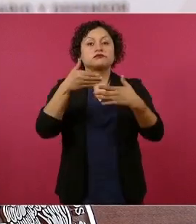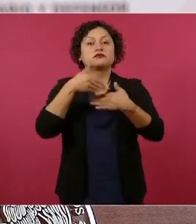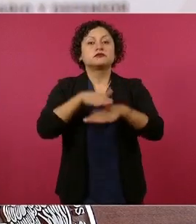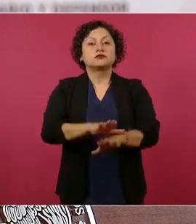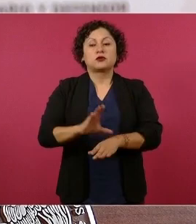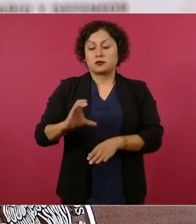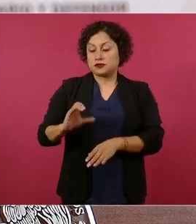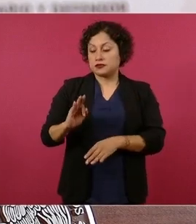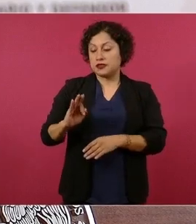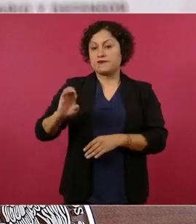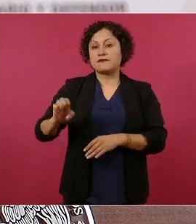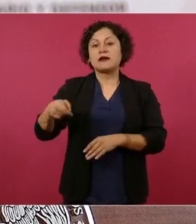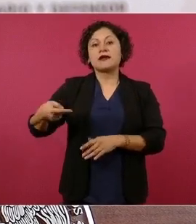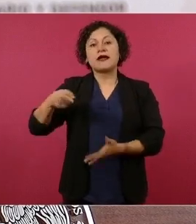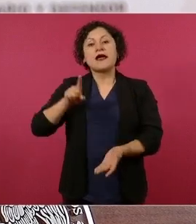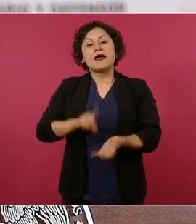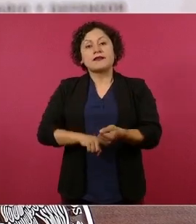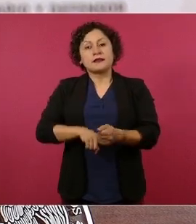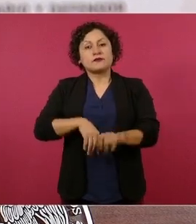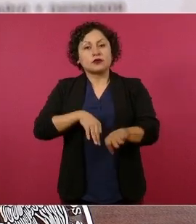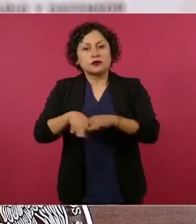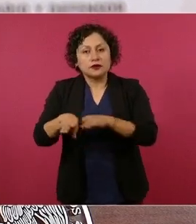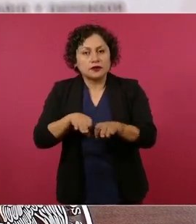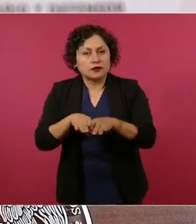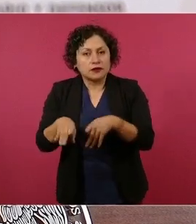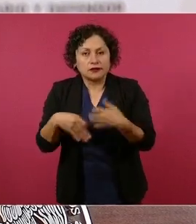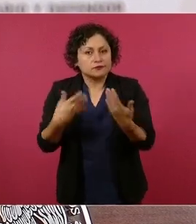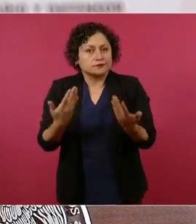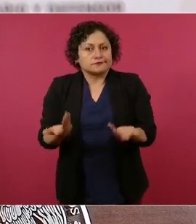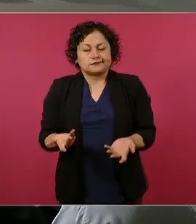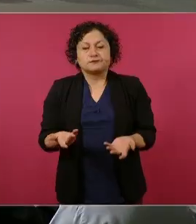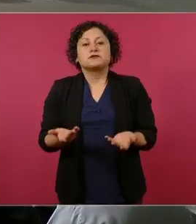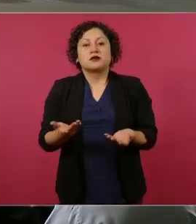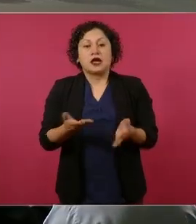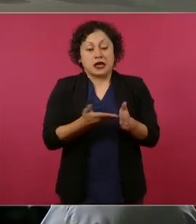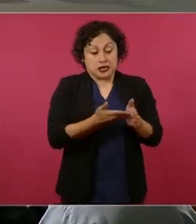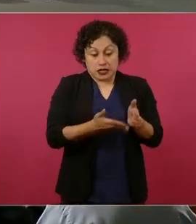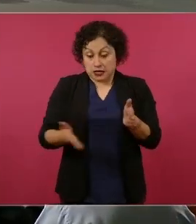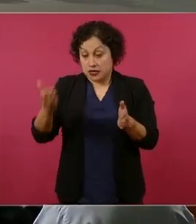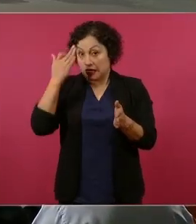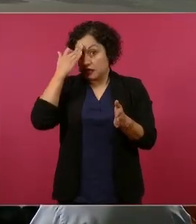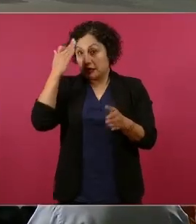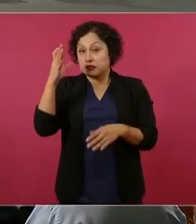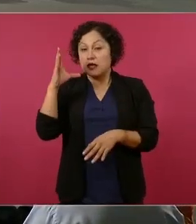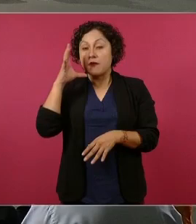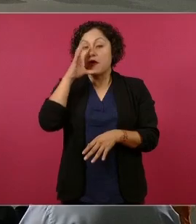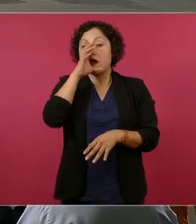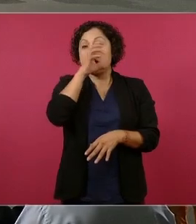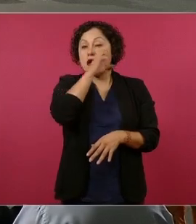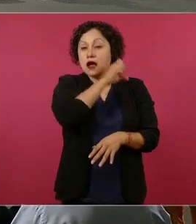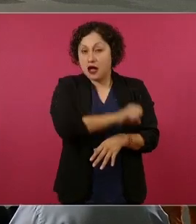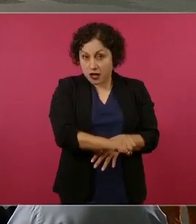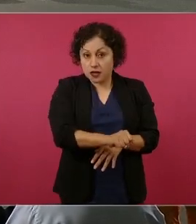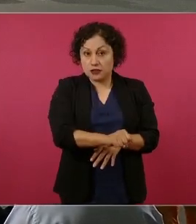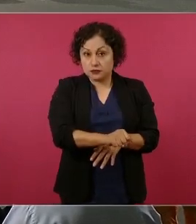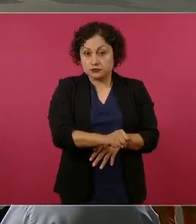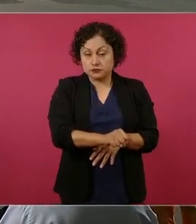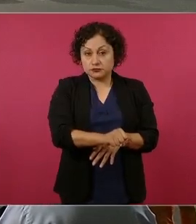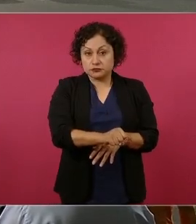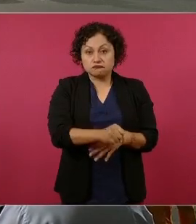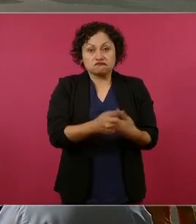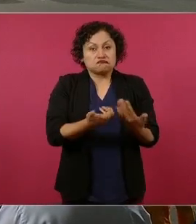Federal de Electricidad ante las olas de calor extraordinarias que se han presentado en nuestro país en los últimos